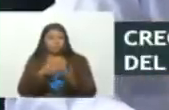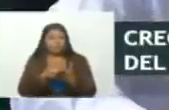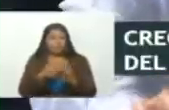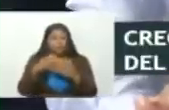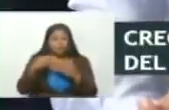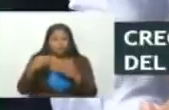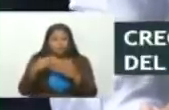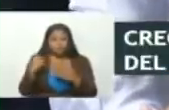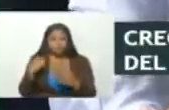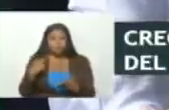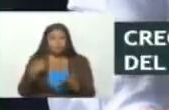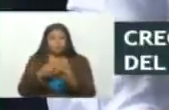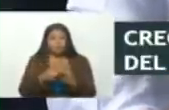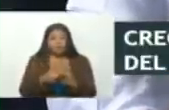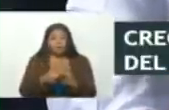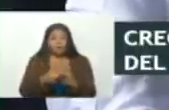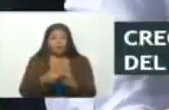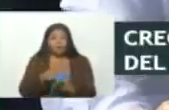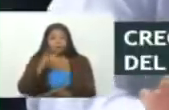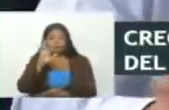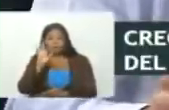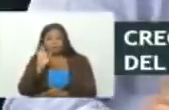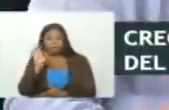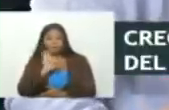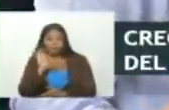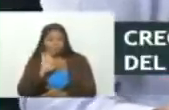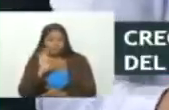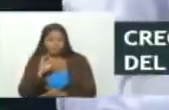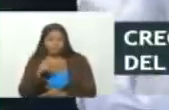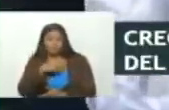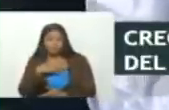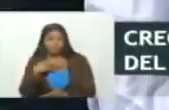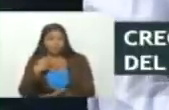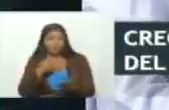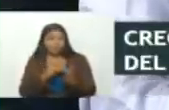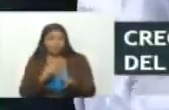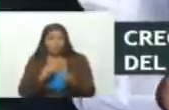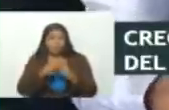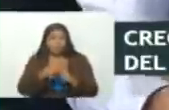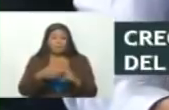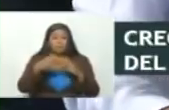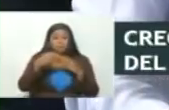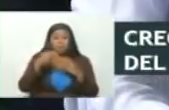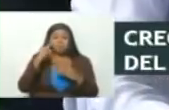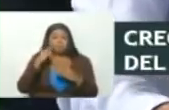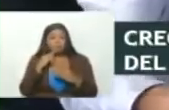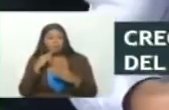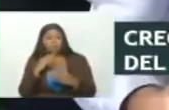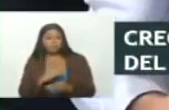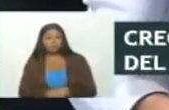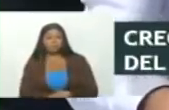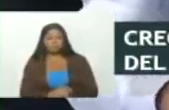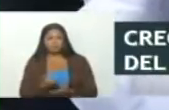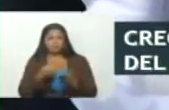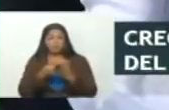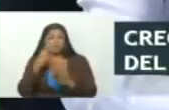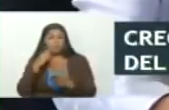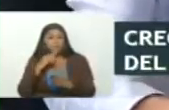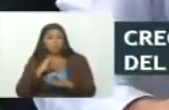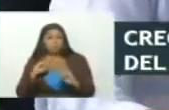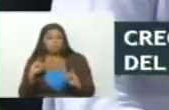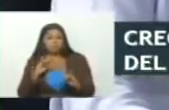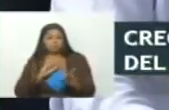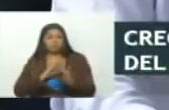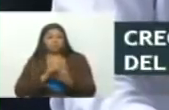cancelen en dólares, pero tienen que pagar el impuesto del 3%. No lo quieres cancelar, cambia tus dólares por bolívares y pagas en bolívares y ahí